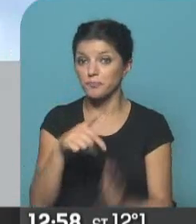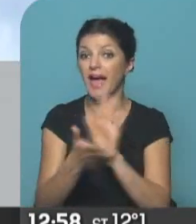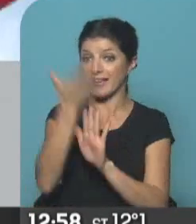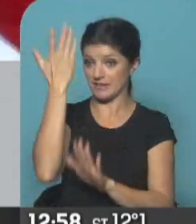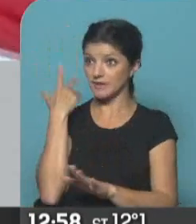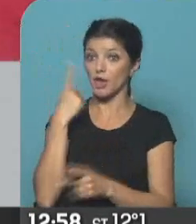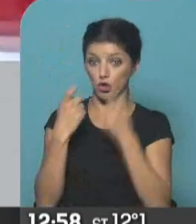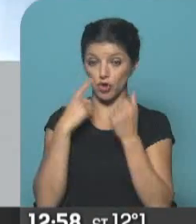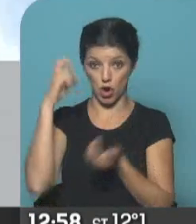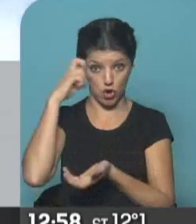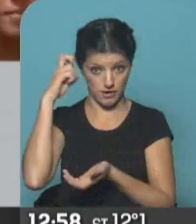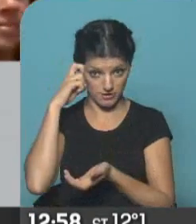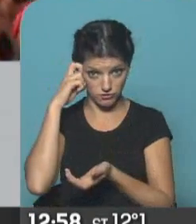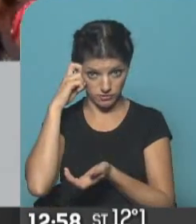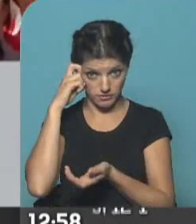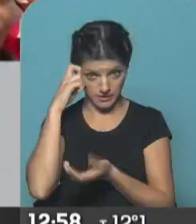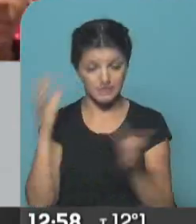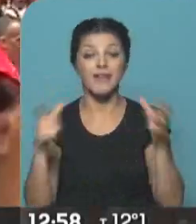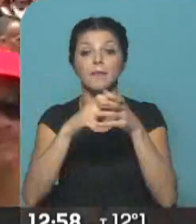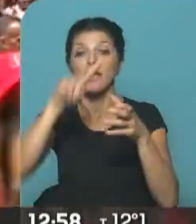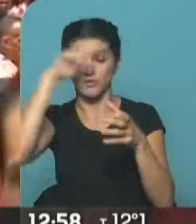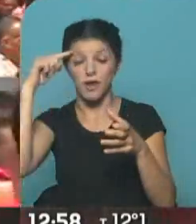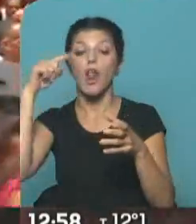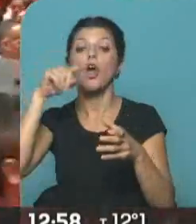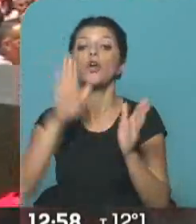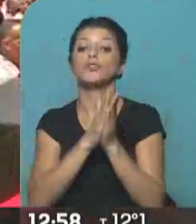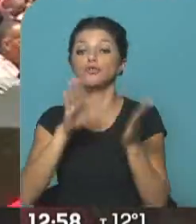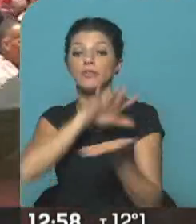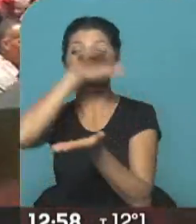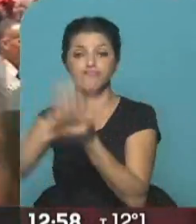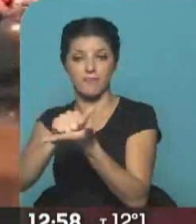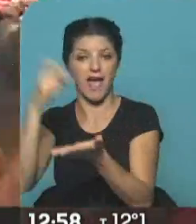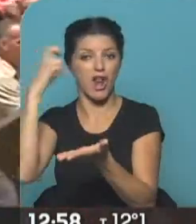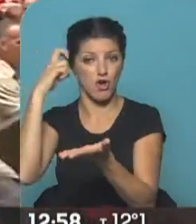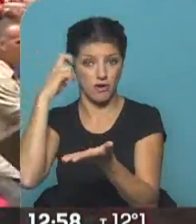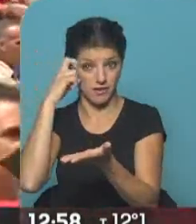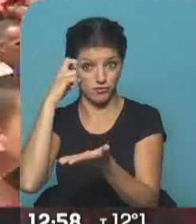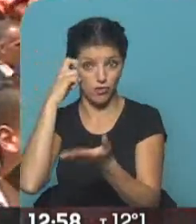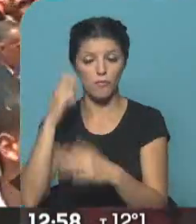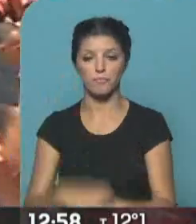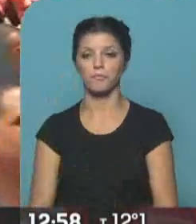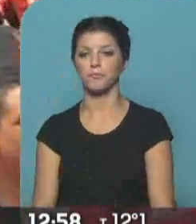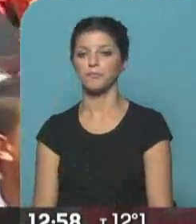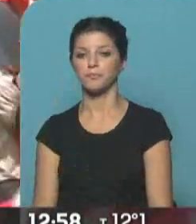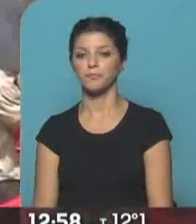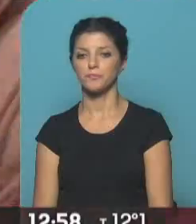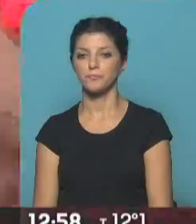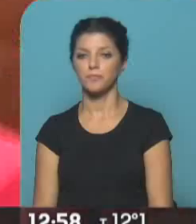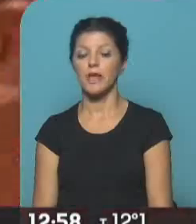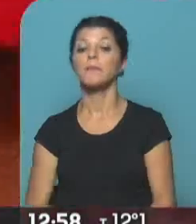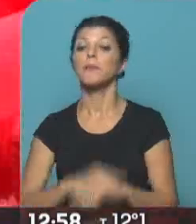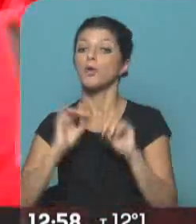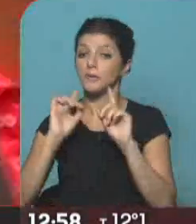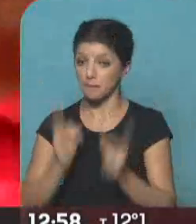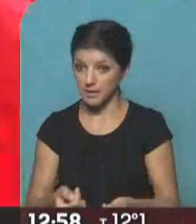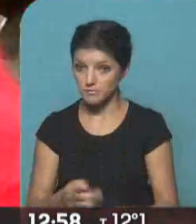del Parlamento por parte de los constituyentes, o sea, el Parlamento dominado por la oposición al chavismo, hoy mismo se está